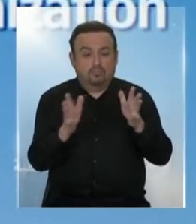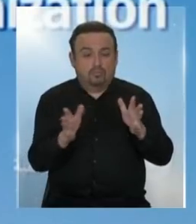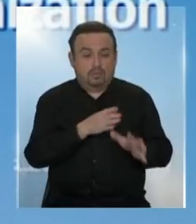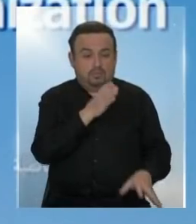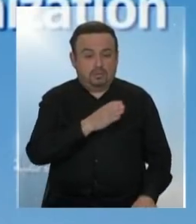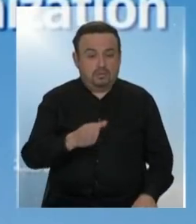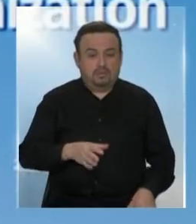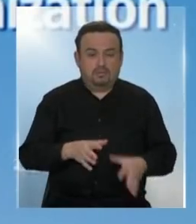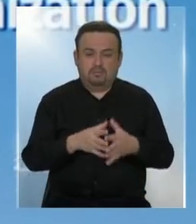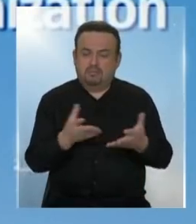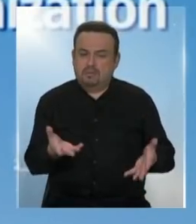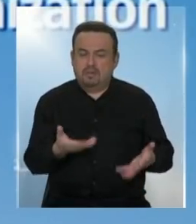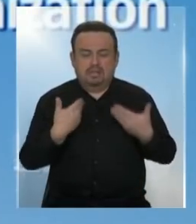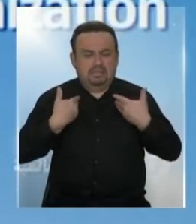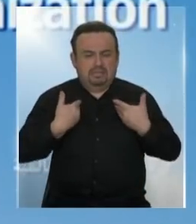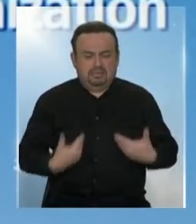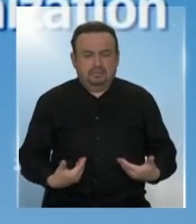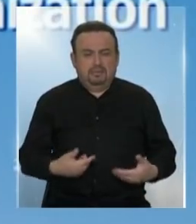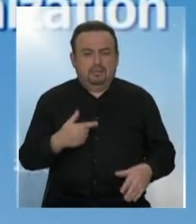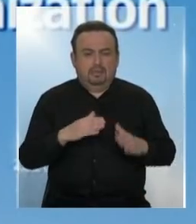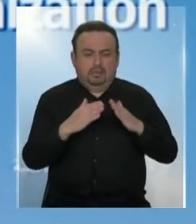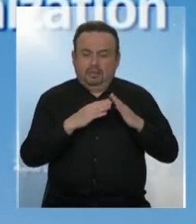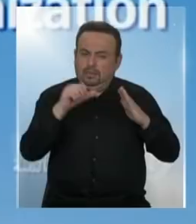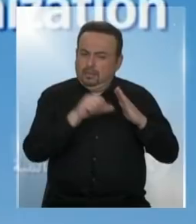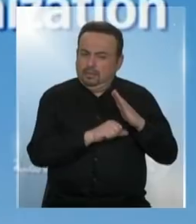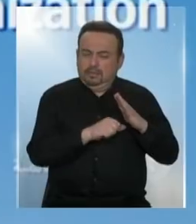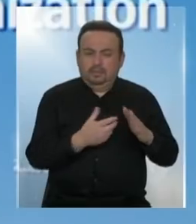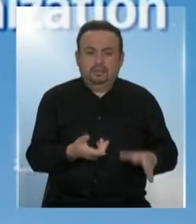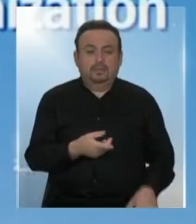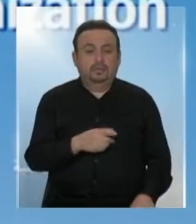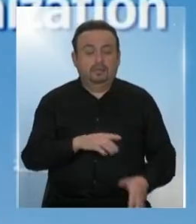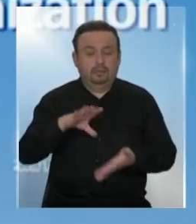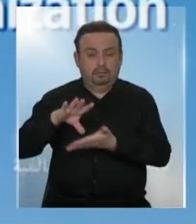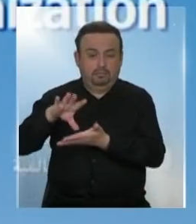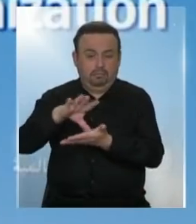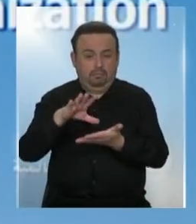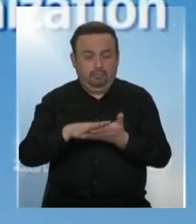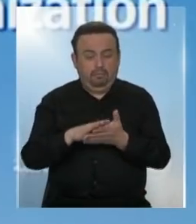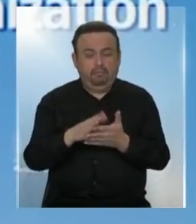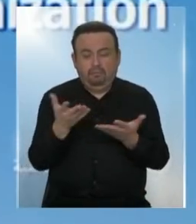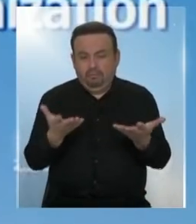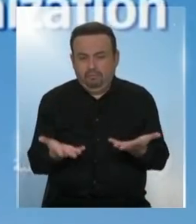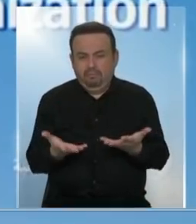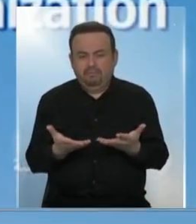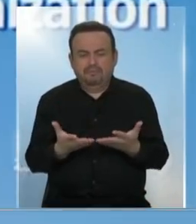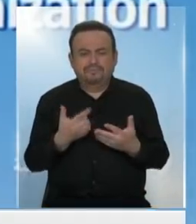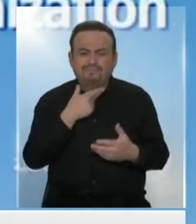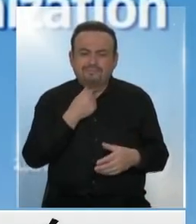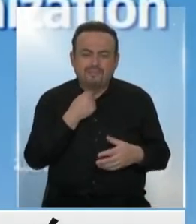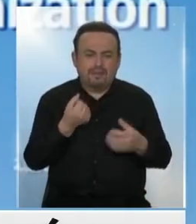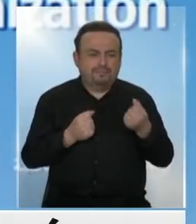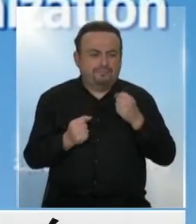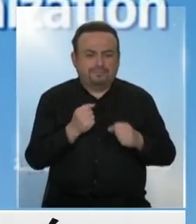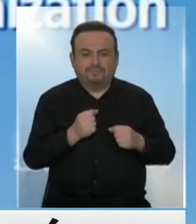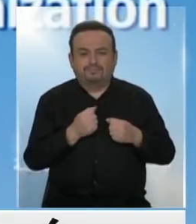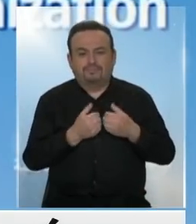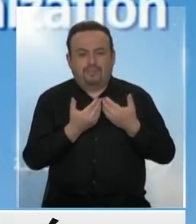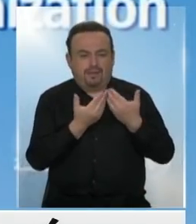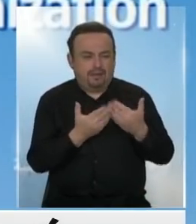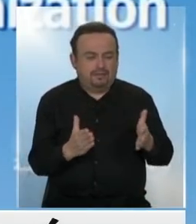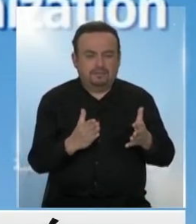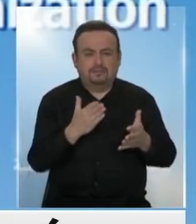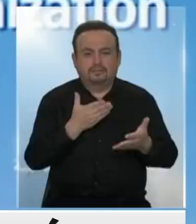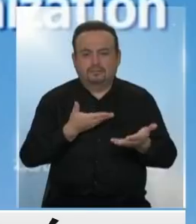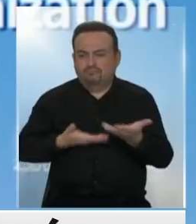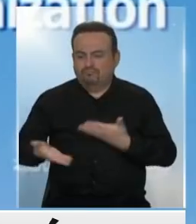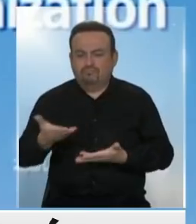está evidentemente cansada de quedarse en casa. Los países comprensiblemente están ansiosos por abrir sus sociedades